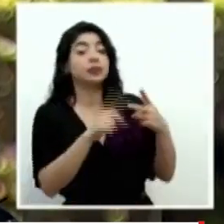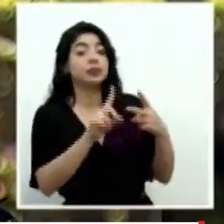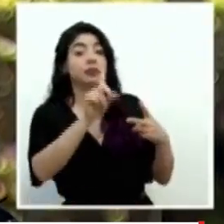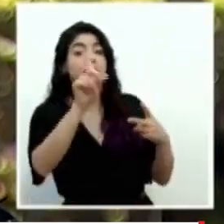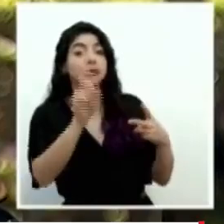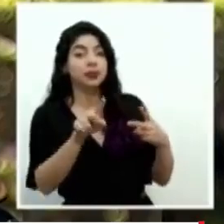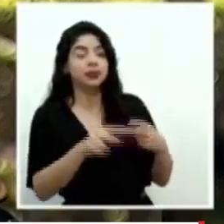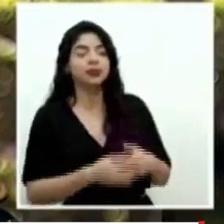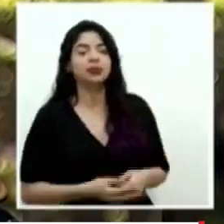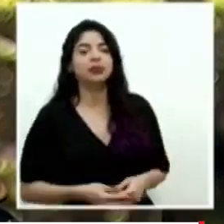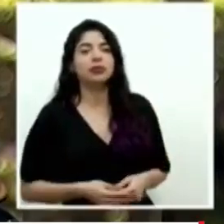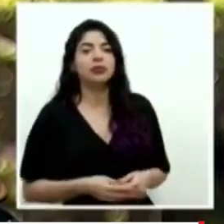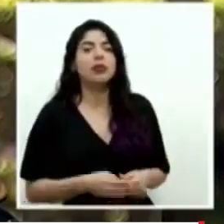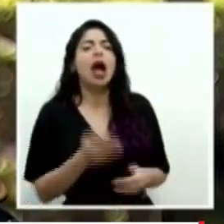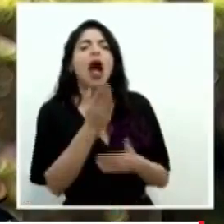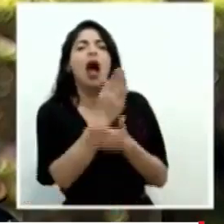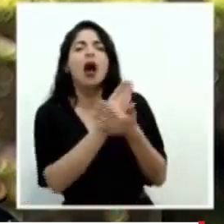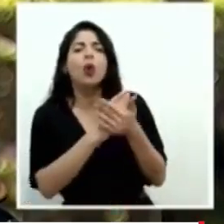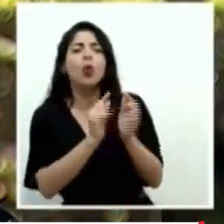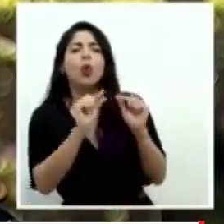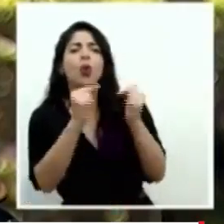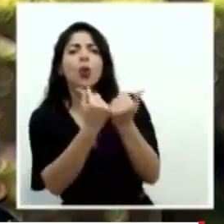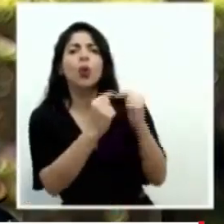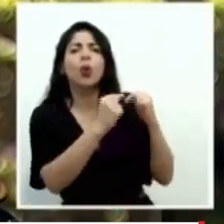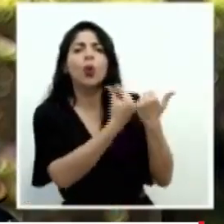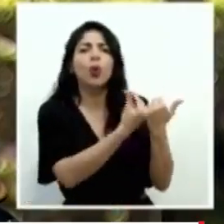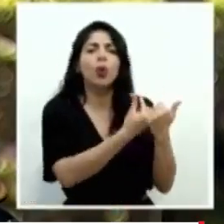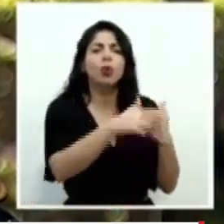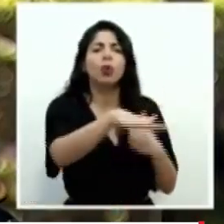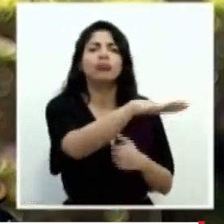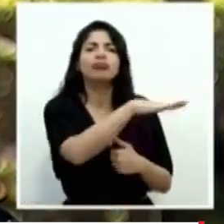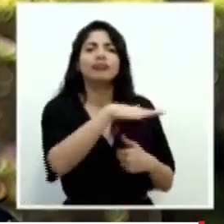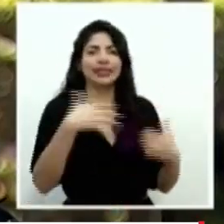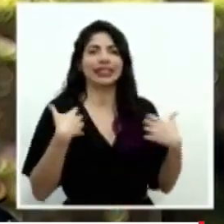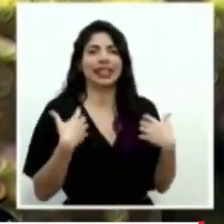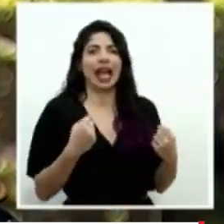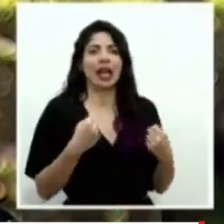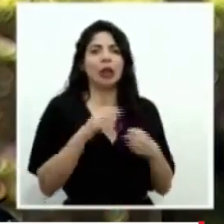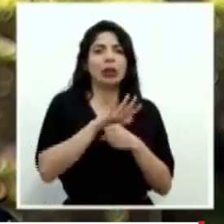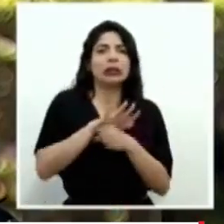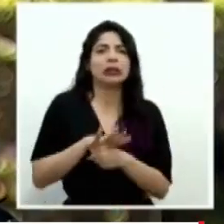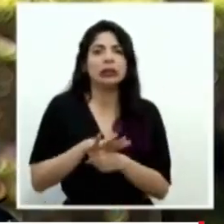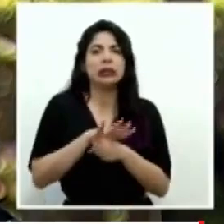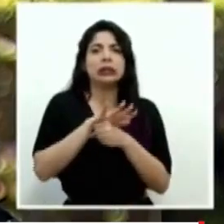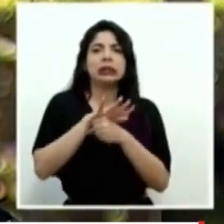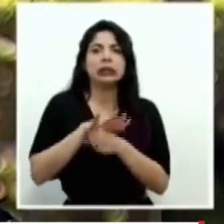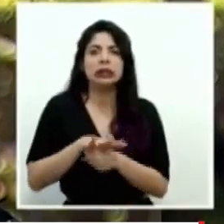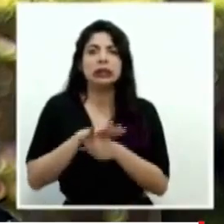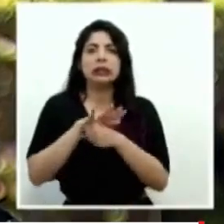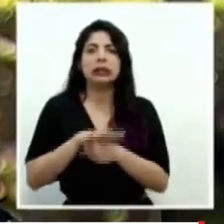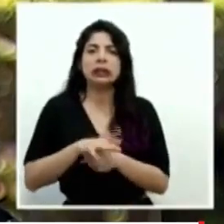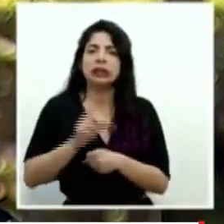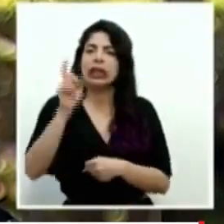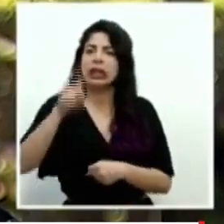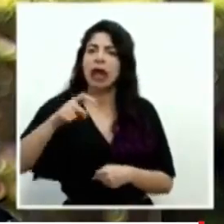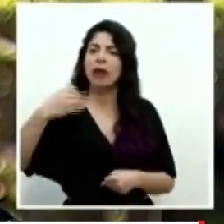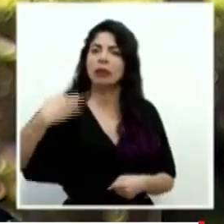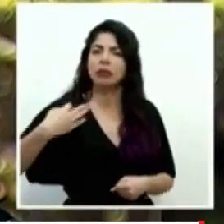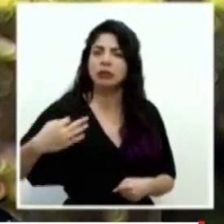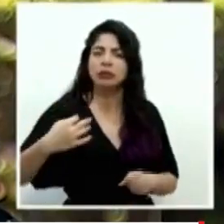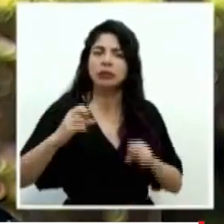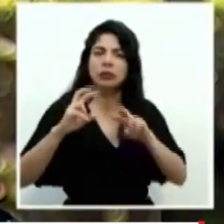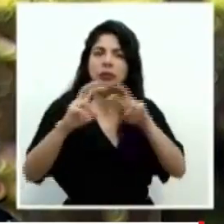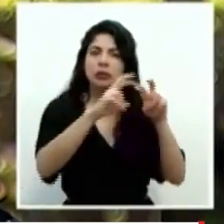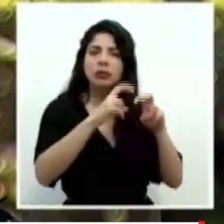consulta para usted, hay grupos presionando desde el sector salud porque se brinde tamizaje diario